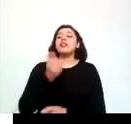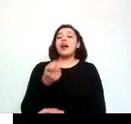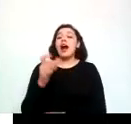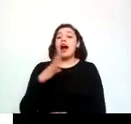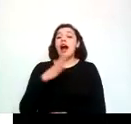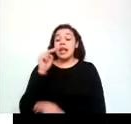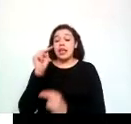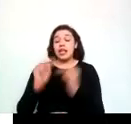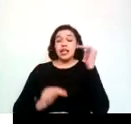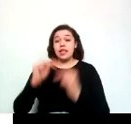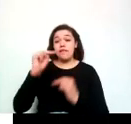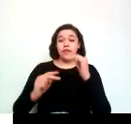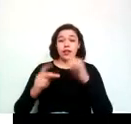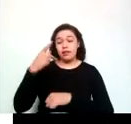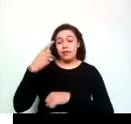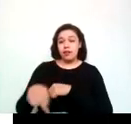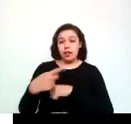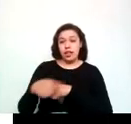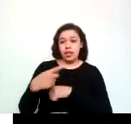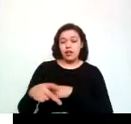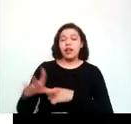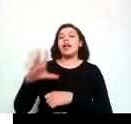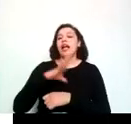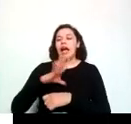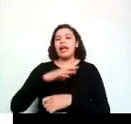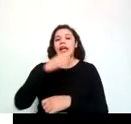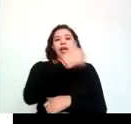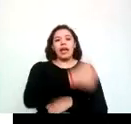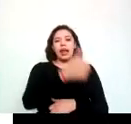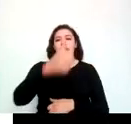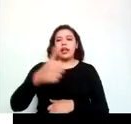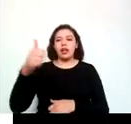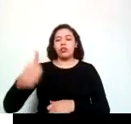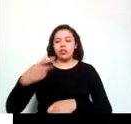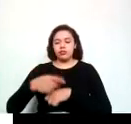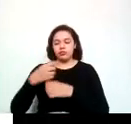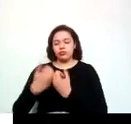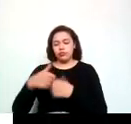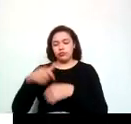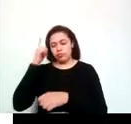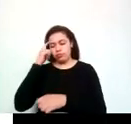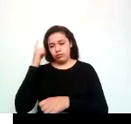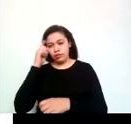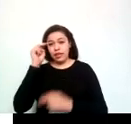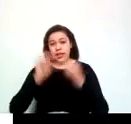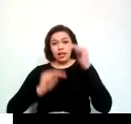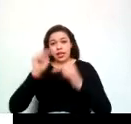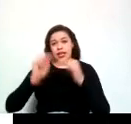nivel de riesgo en el que se encuentra cada uno de los factores de riesgo psicosocial que mide la norma,